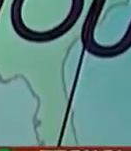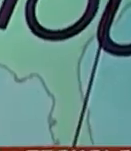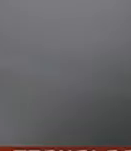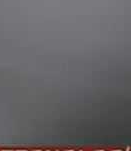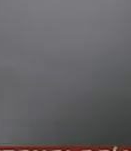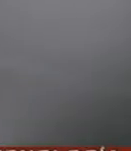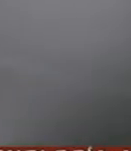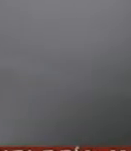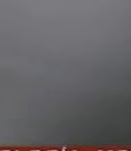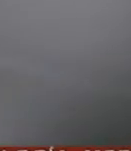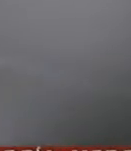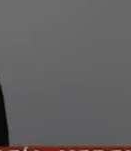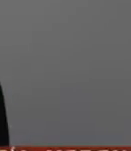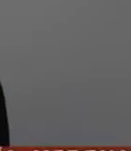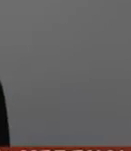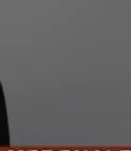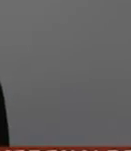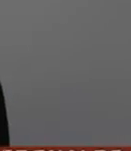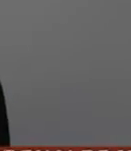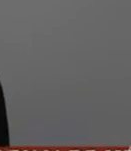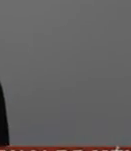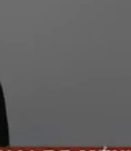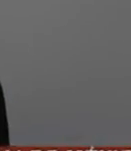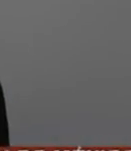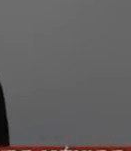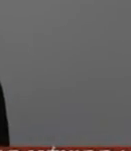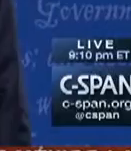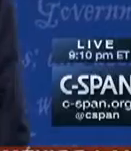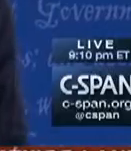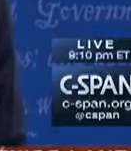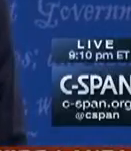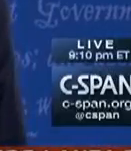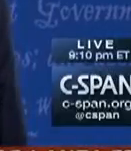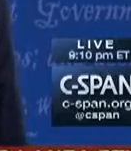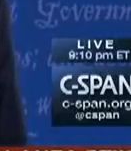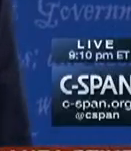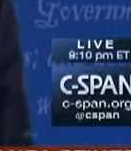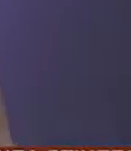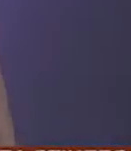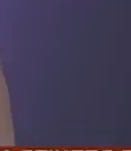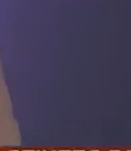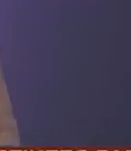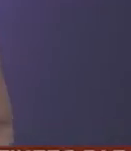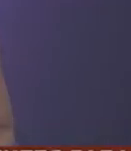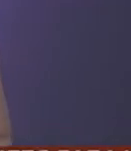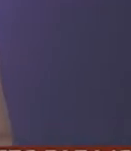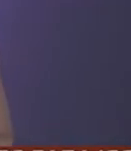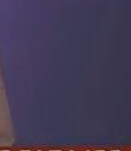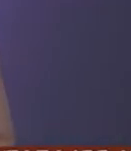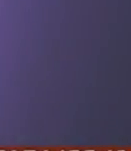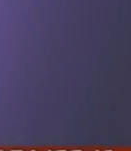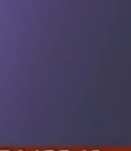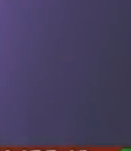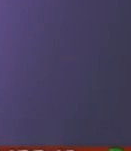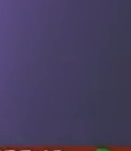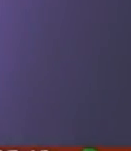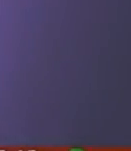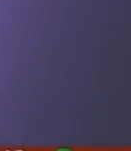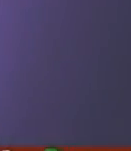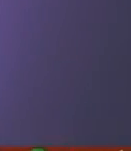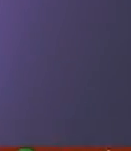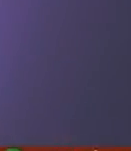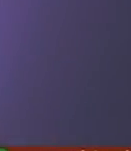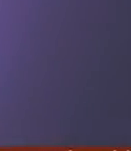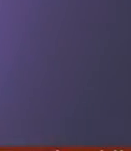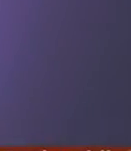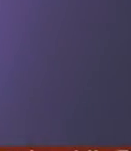apoyan a que jovencitas que han sido víctimas de acoso sexual o mujeres de todo tipo lo expresen. Bajo el título No Está